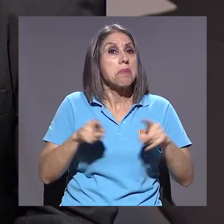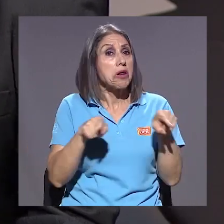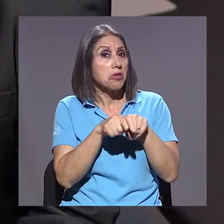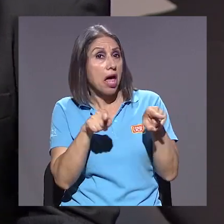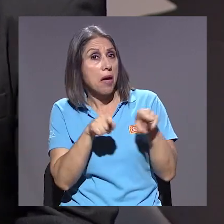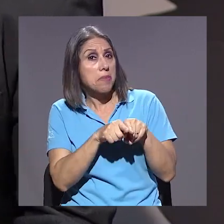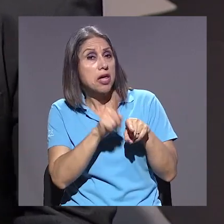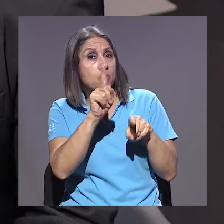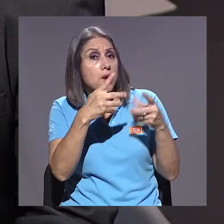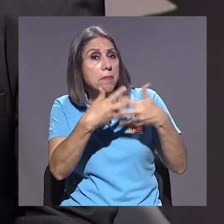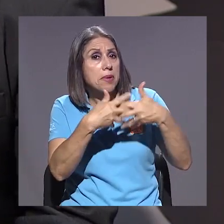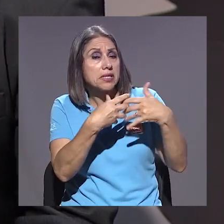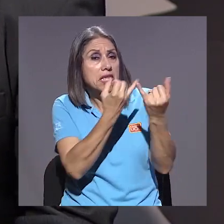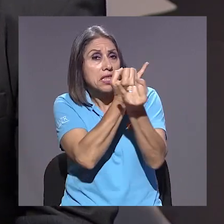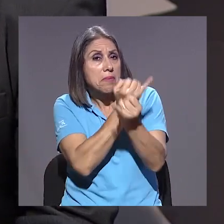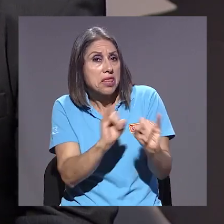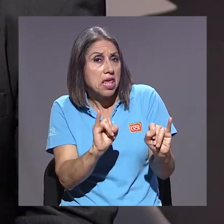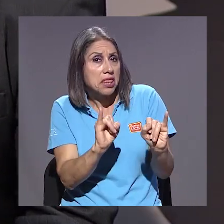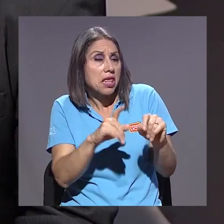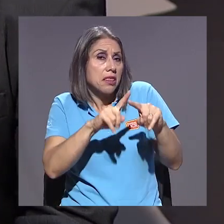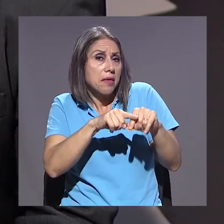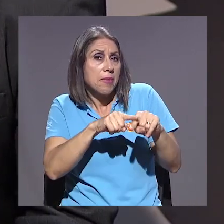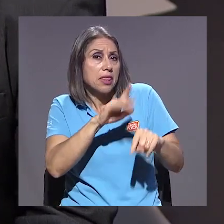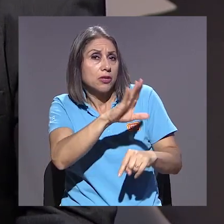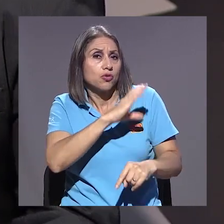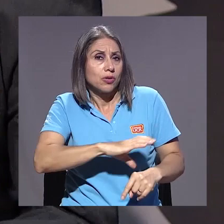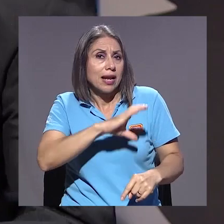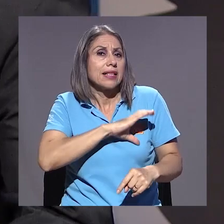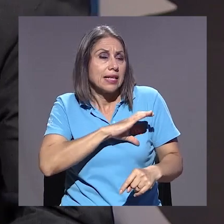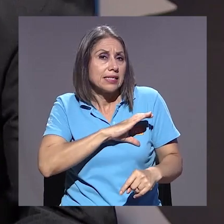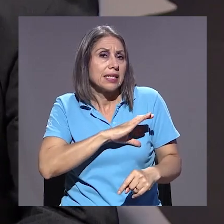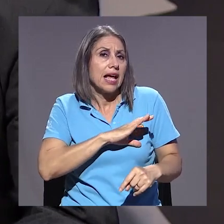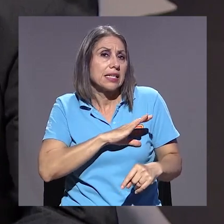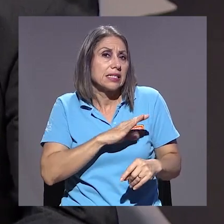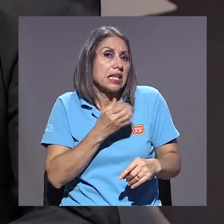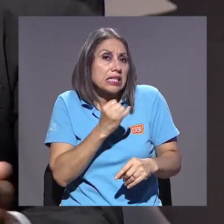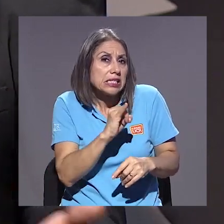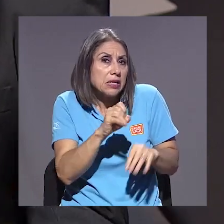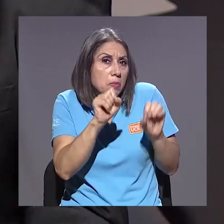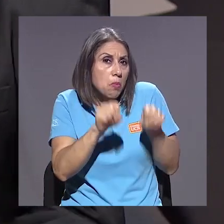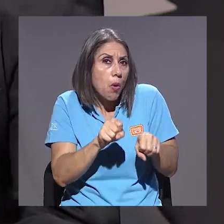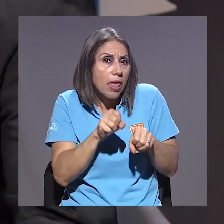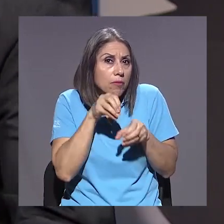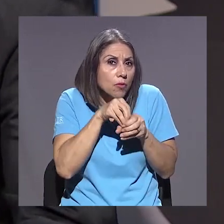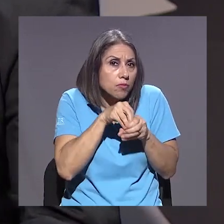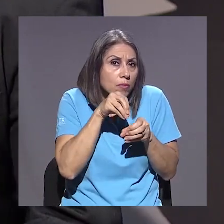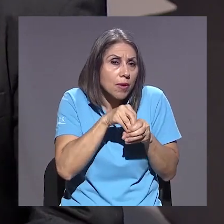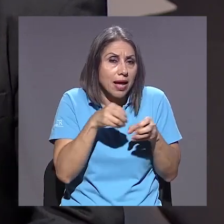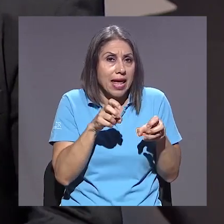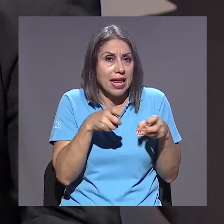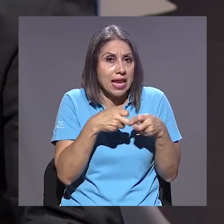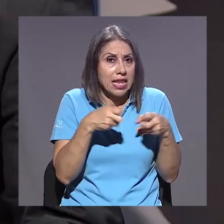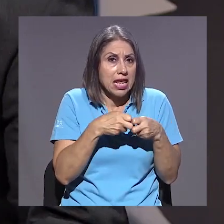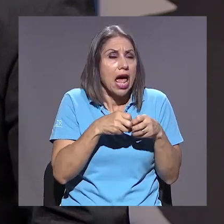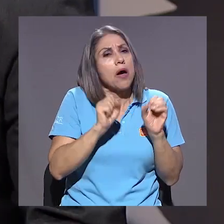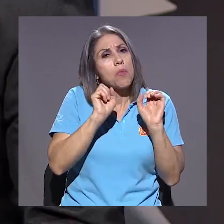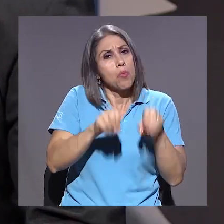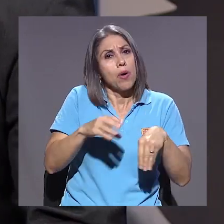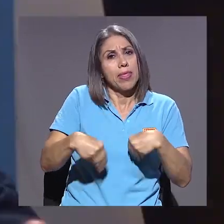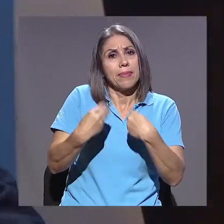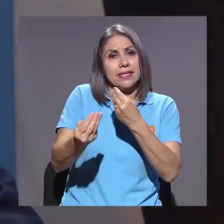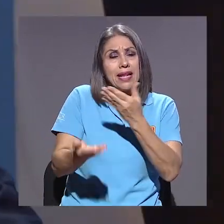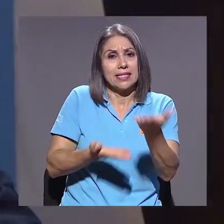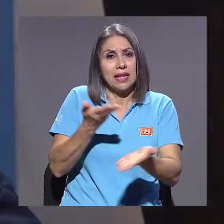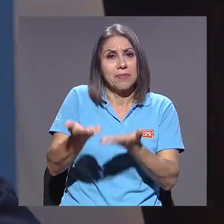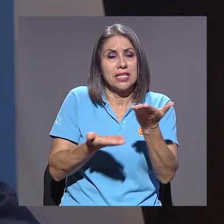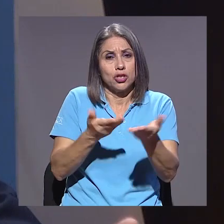podría eventualmente, de acuerdo a sus características de generación y si puede almacenar energía, prestar ese servicio en el lugar que ocupe la red. Eso